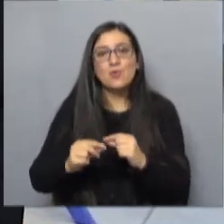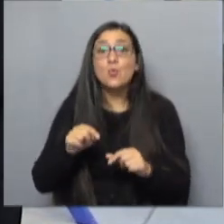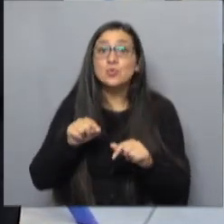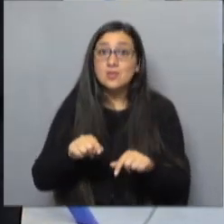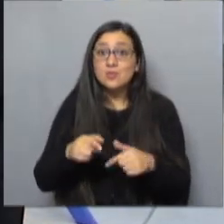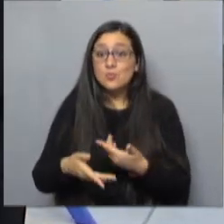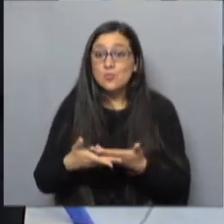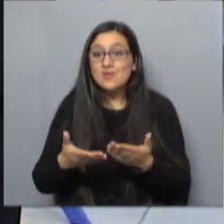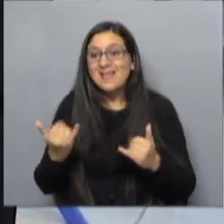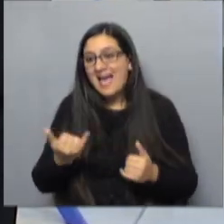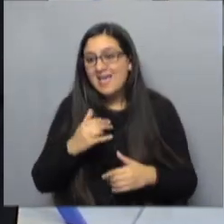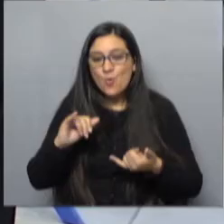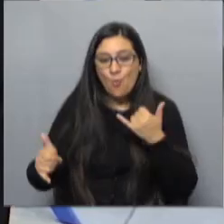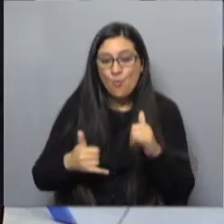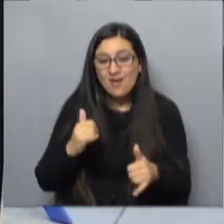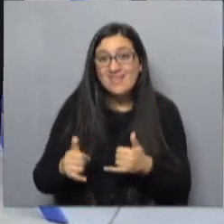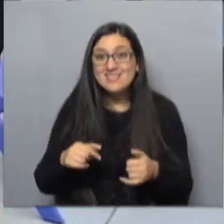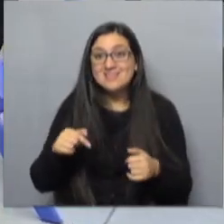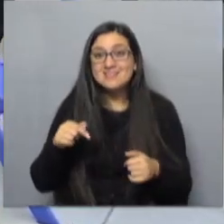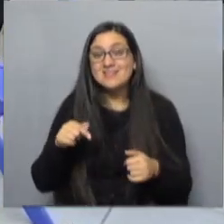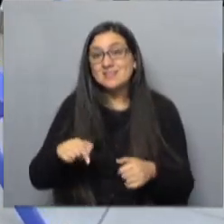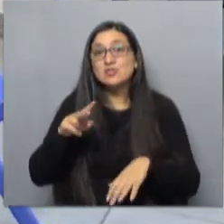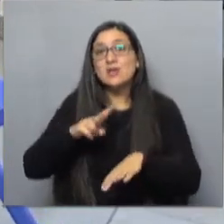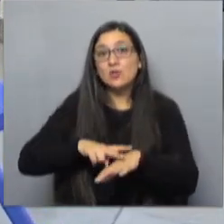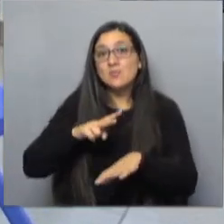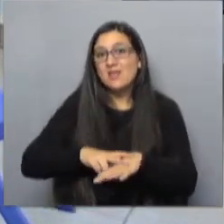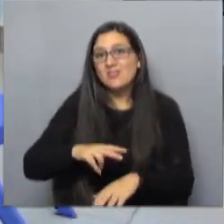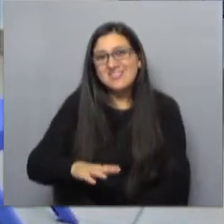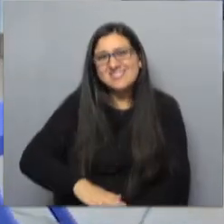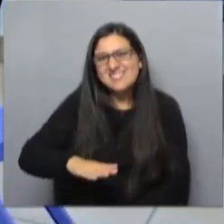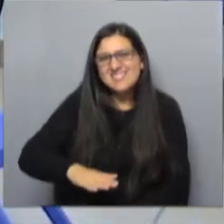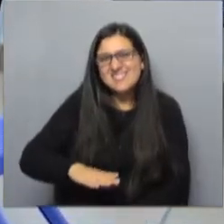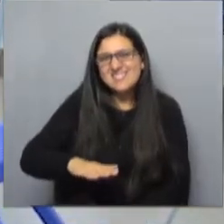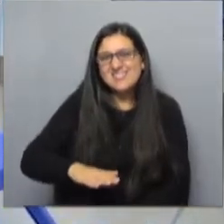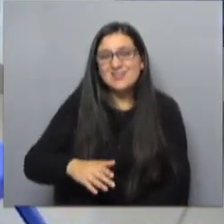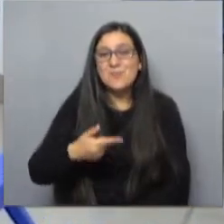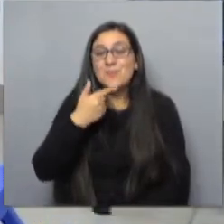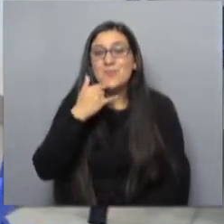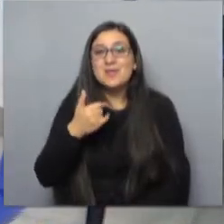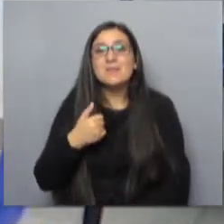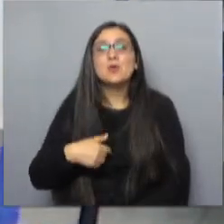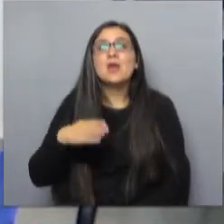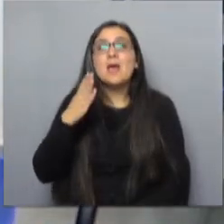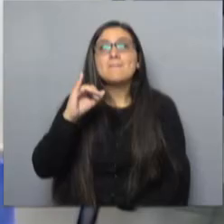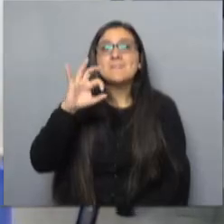que además hay juguetes acá que están recomendados desde muy chiquitos. Nos decía por allí una